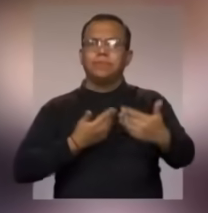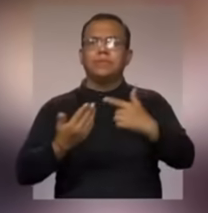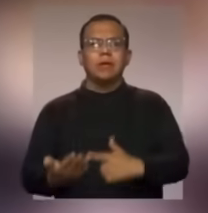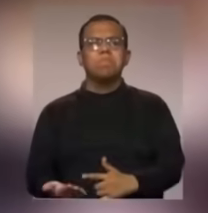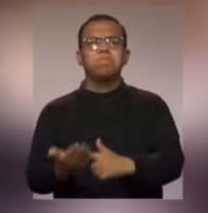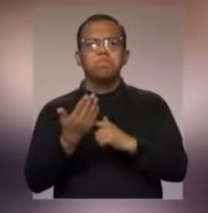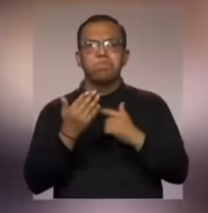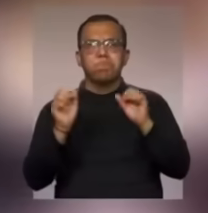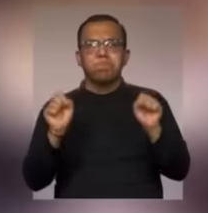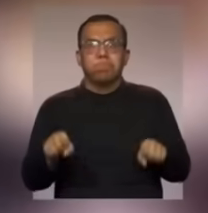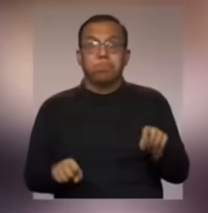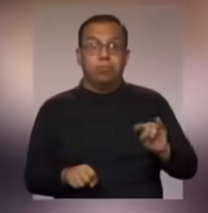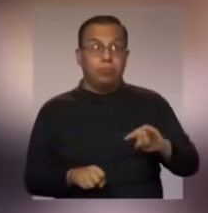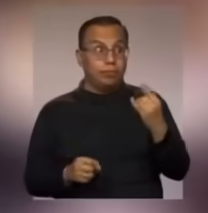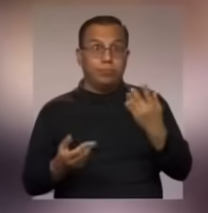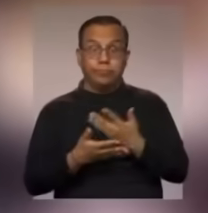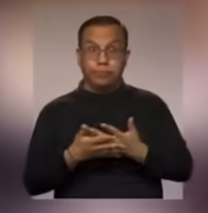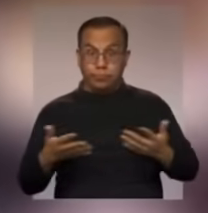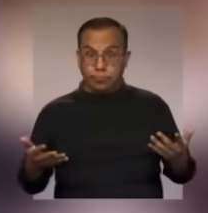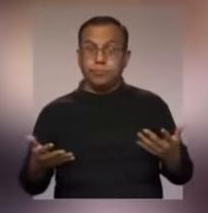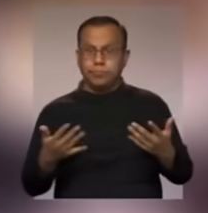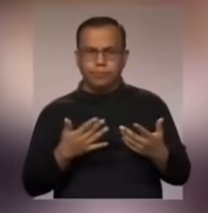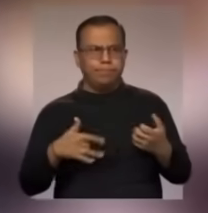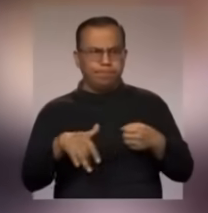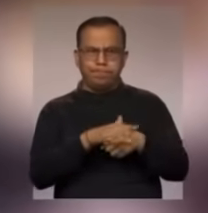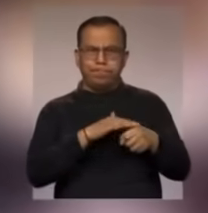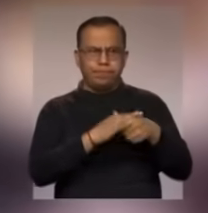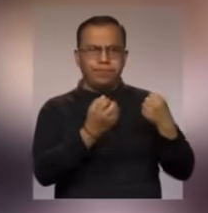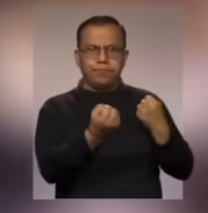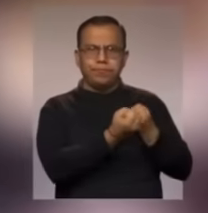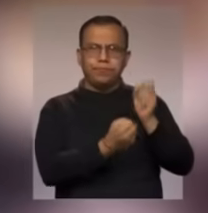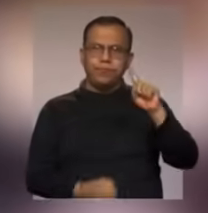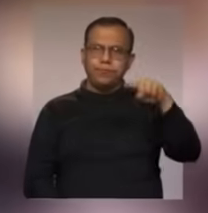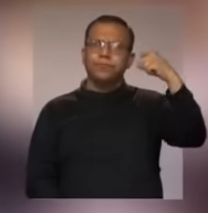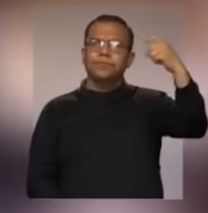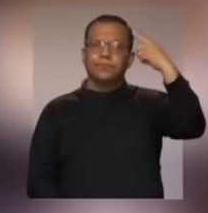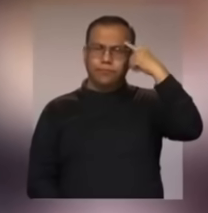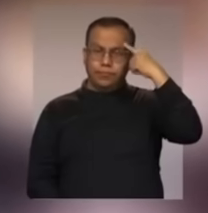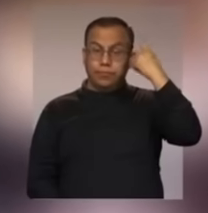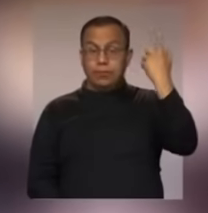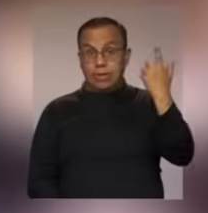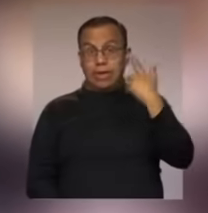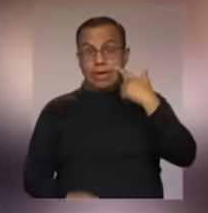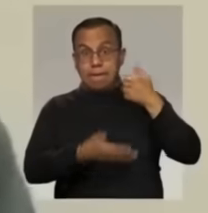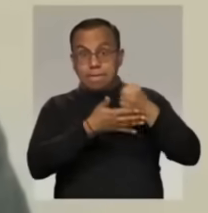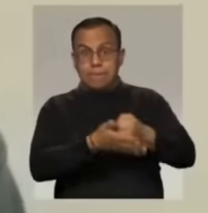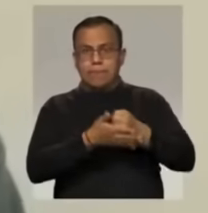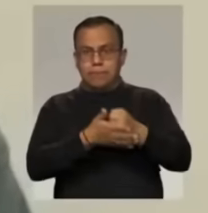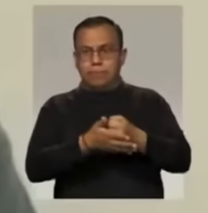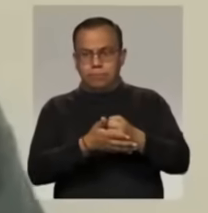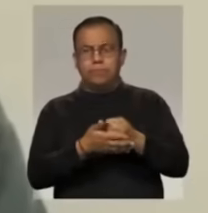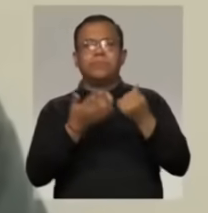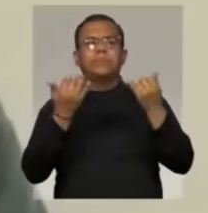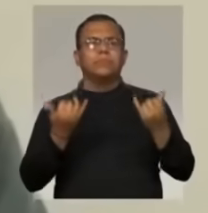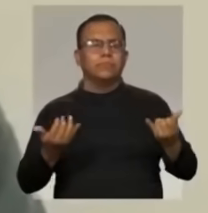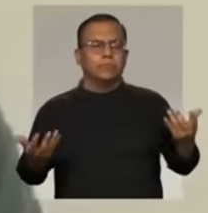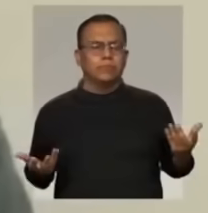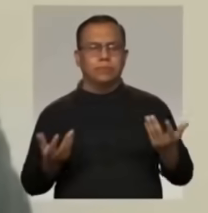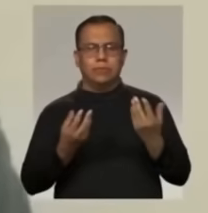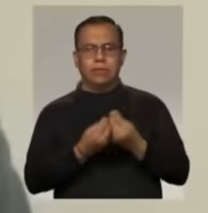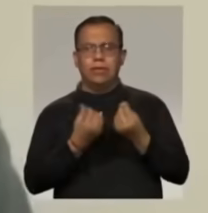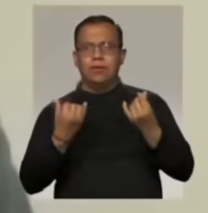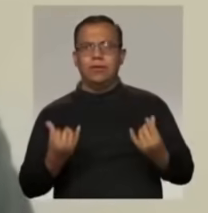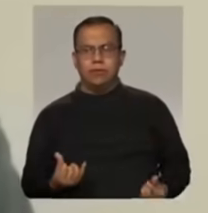demostrado que pueden haber actos patrocinados por el gobierno de presión a la Corte. Ha habido